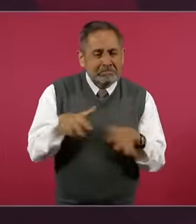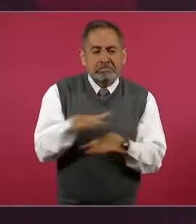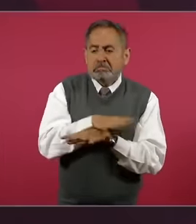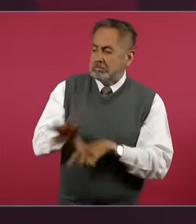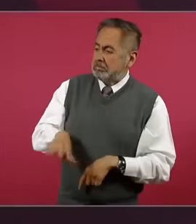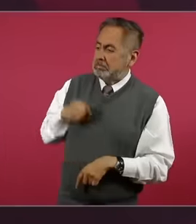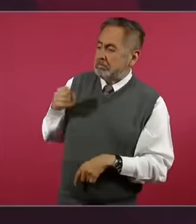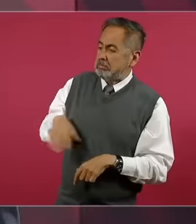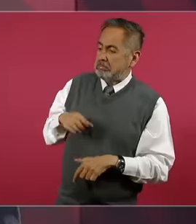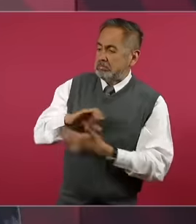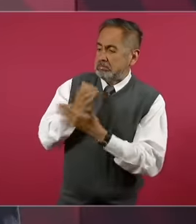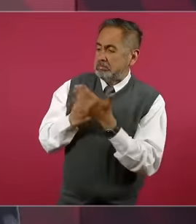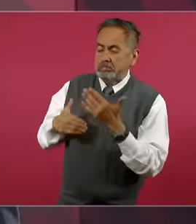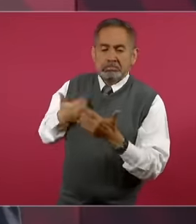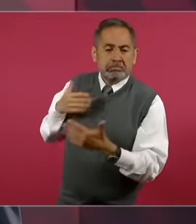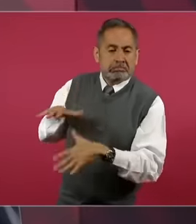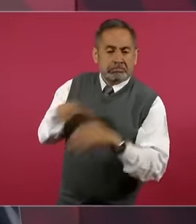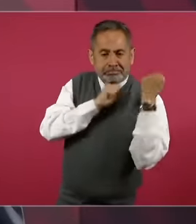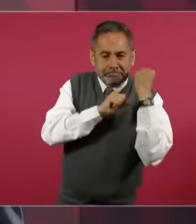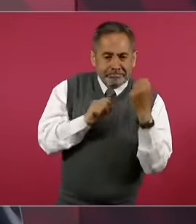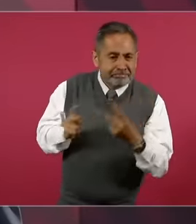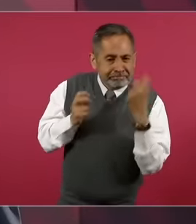leoninos, saqueo,